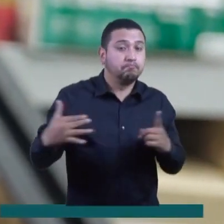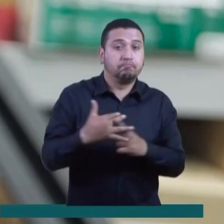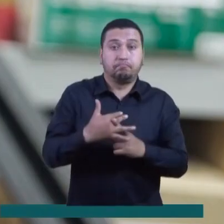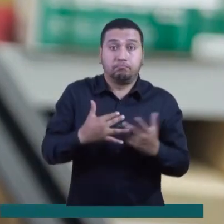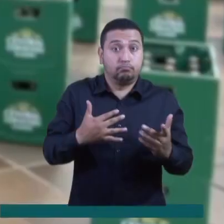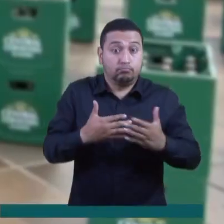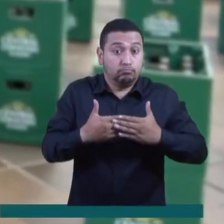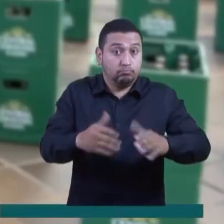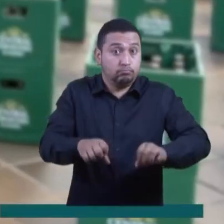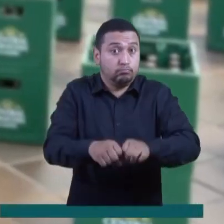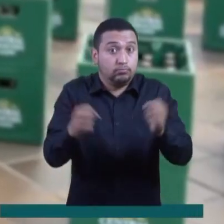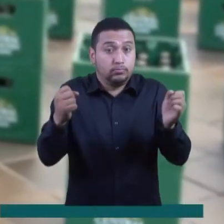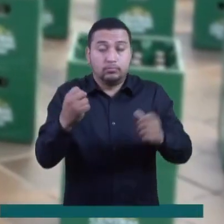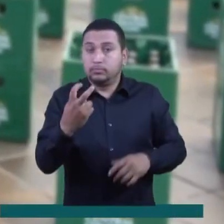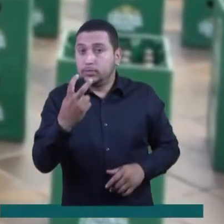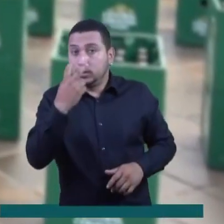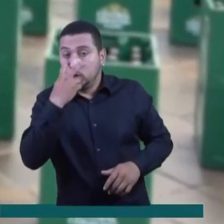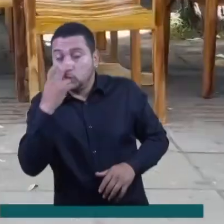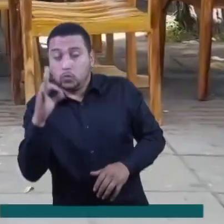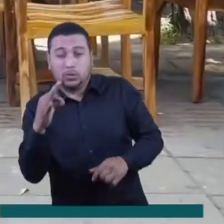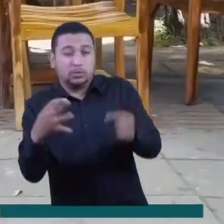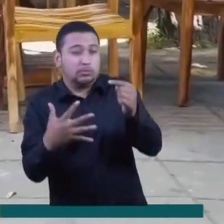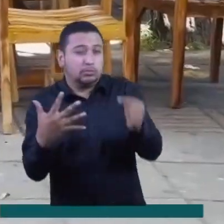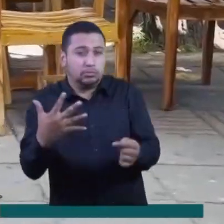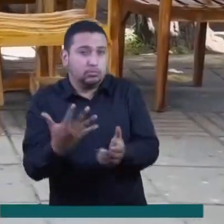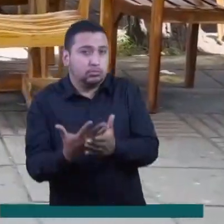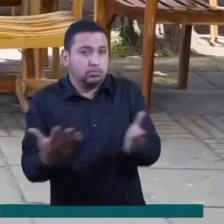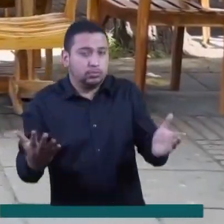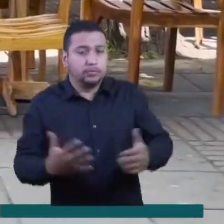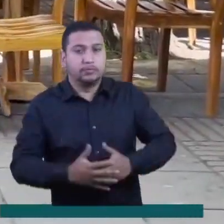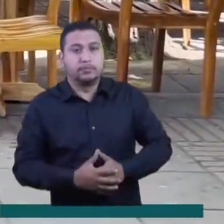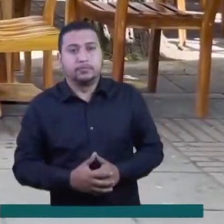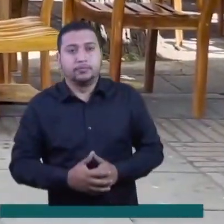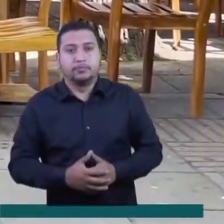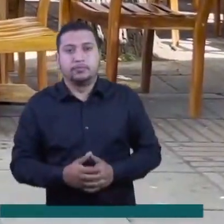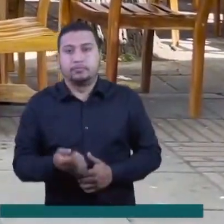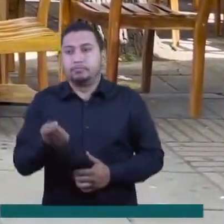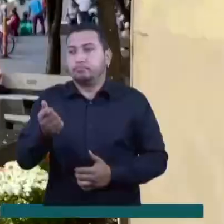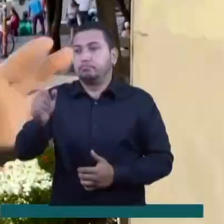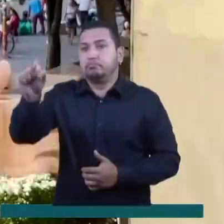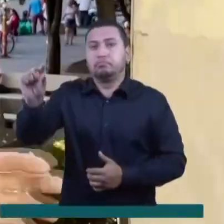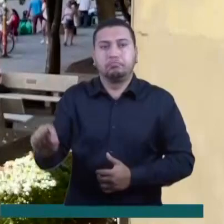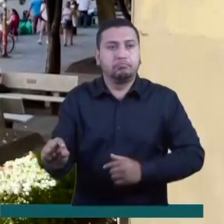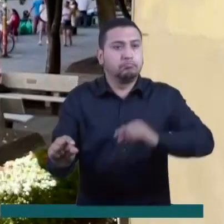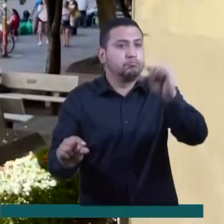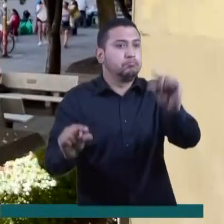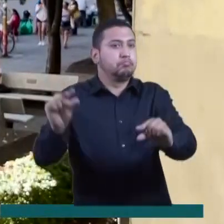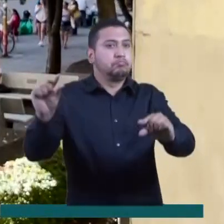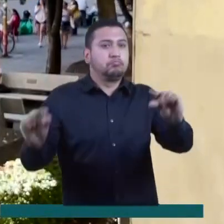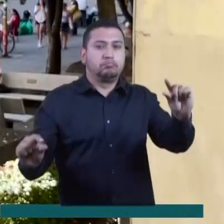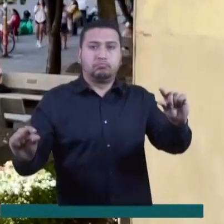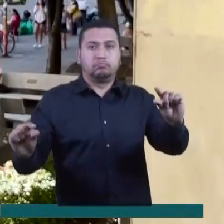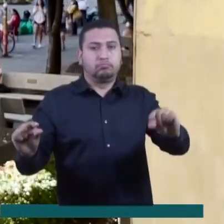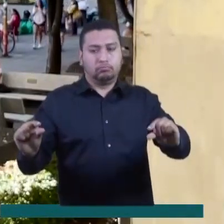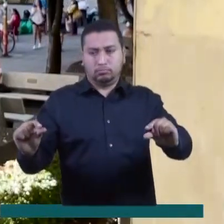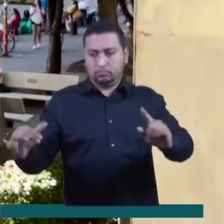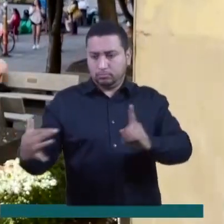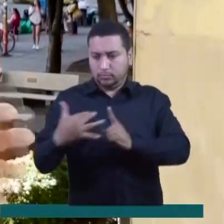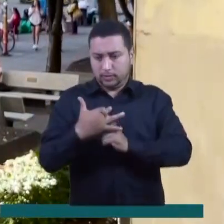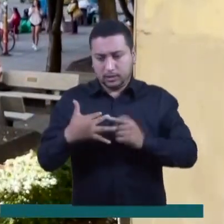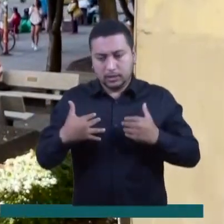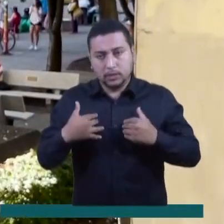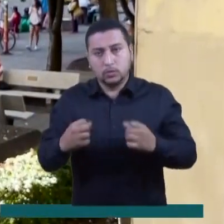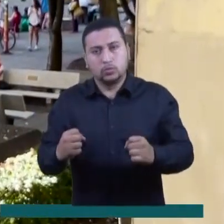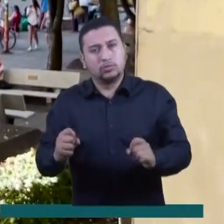irreversibles en el organismo como ceguera y otras complicaciones médicas que los licores con precios realmente más bajos